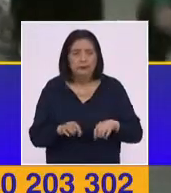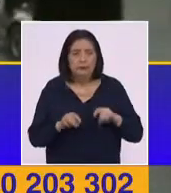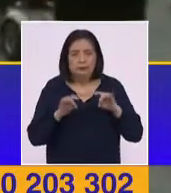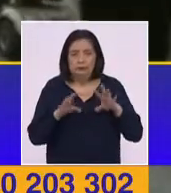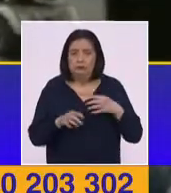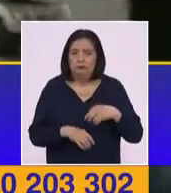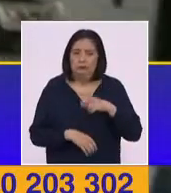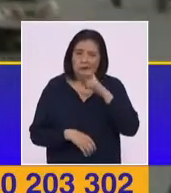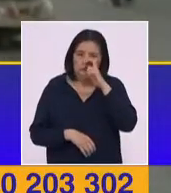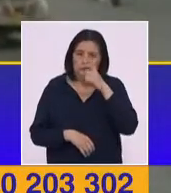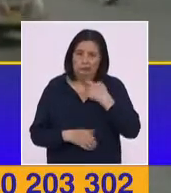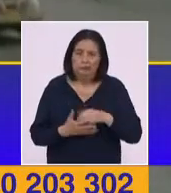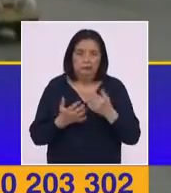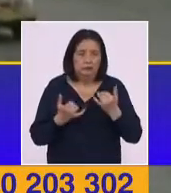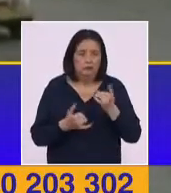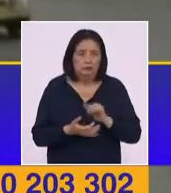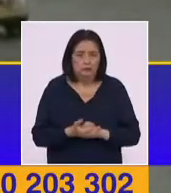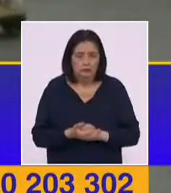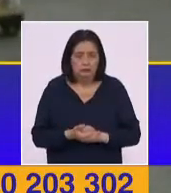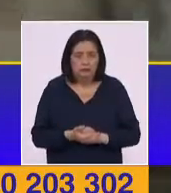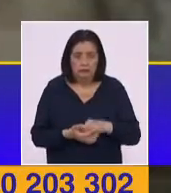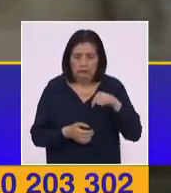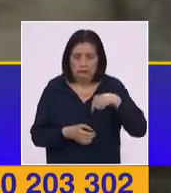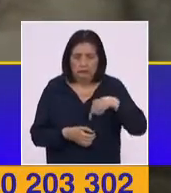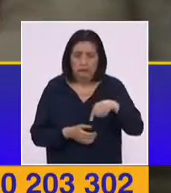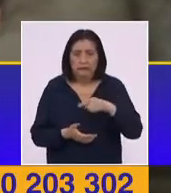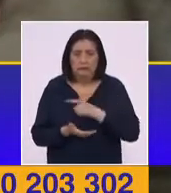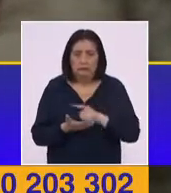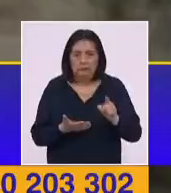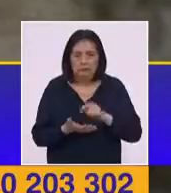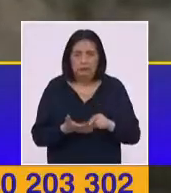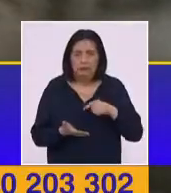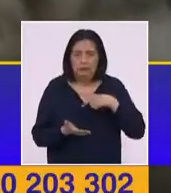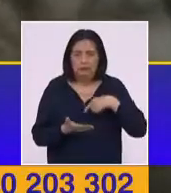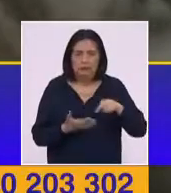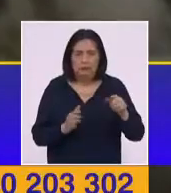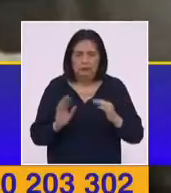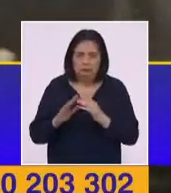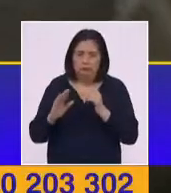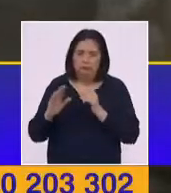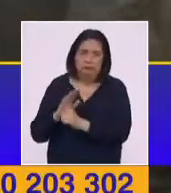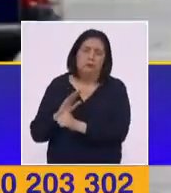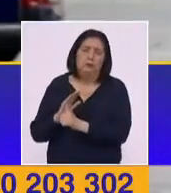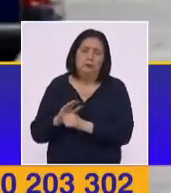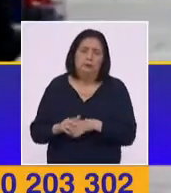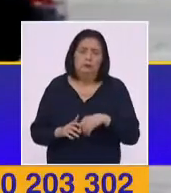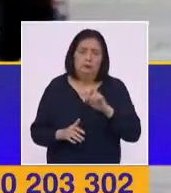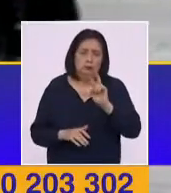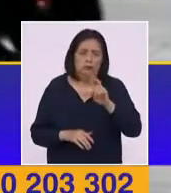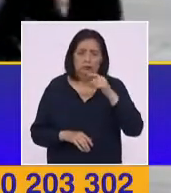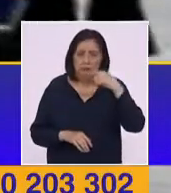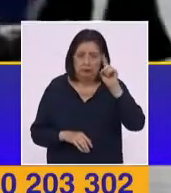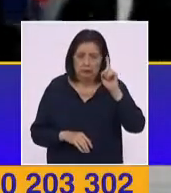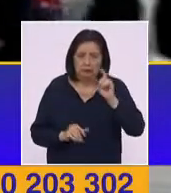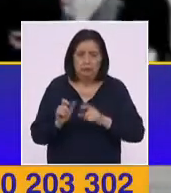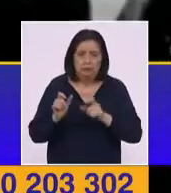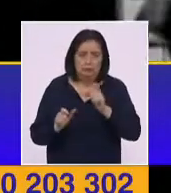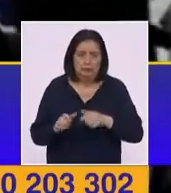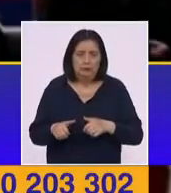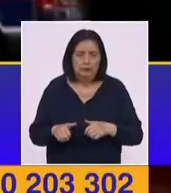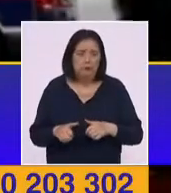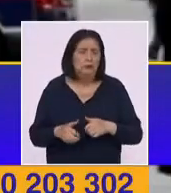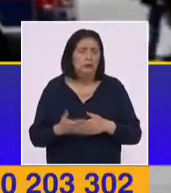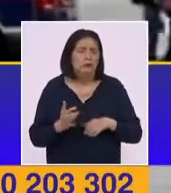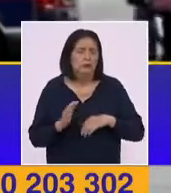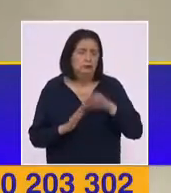más rigurosas hasta el momento, pues esta semana implementaron la orden de confinamiento para los cerca de 2 millones de residentes mayores